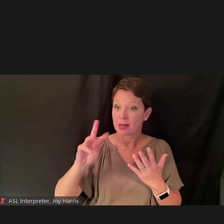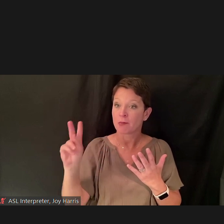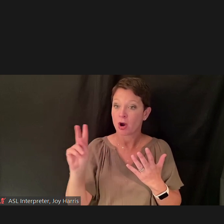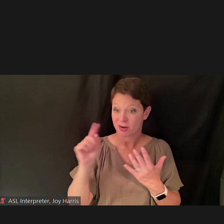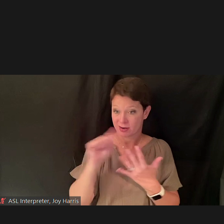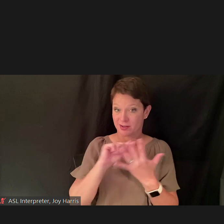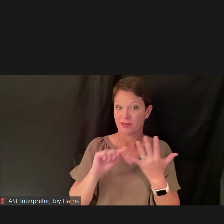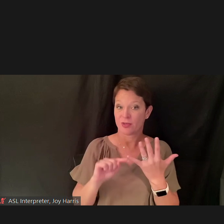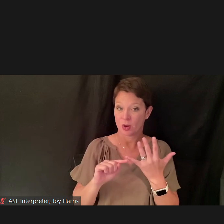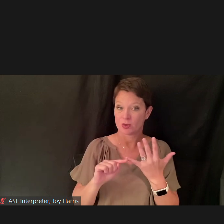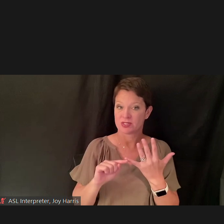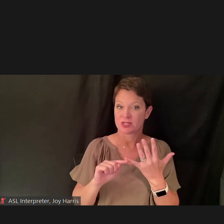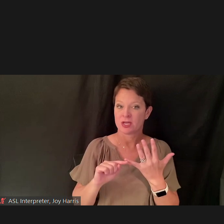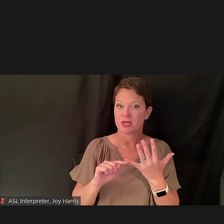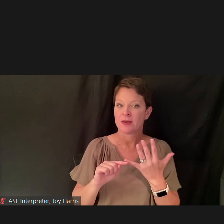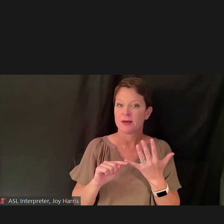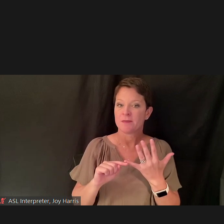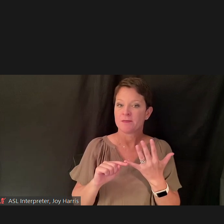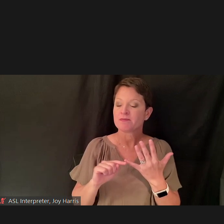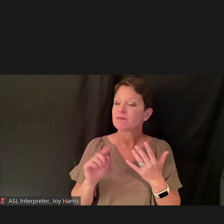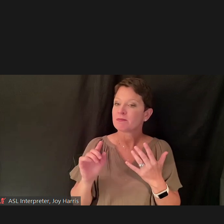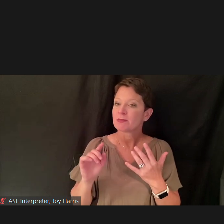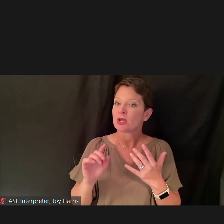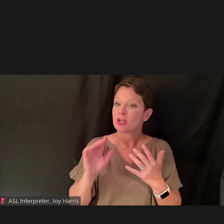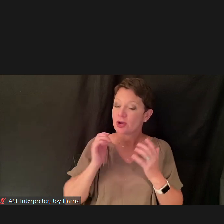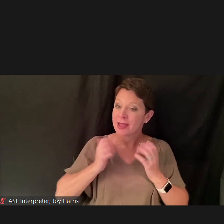Hunting Park,